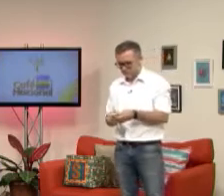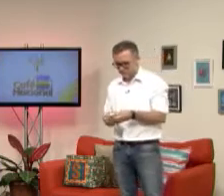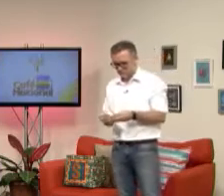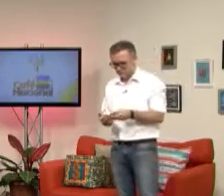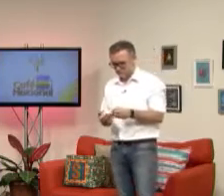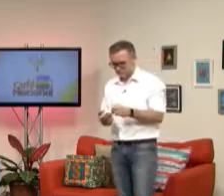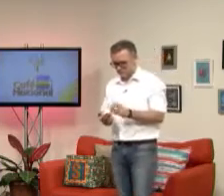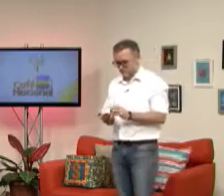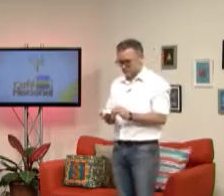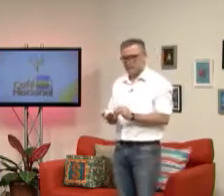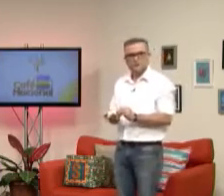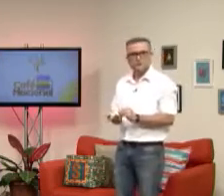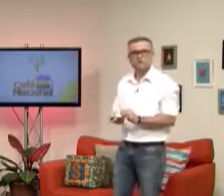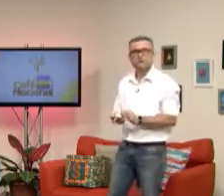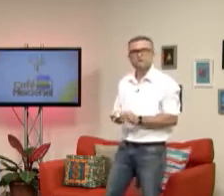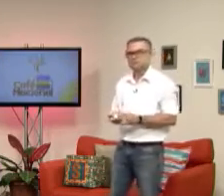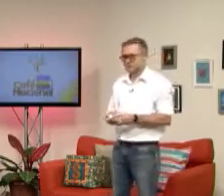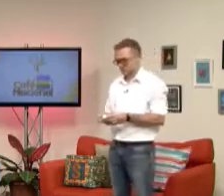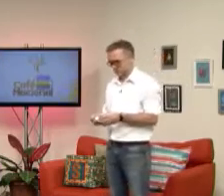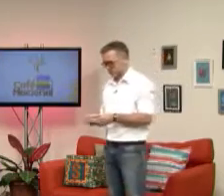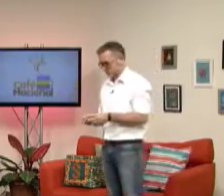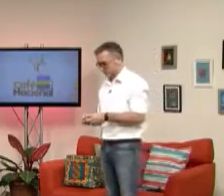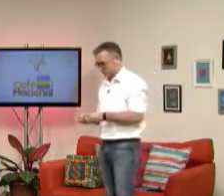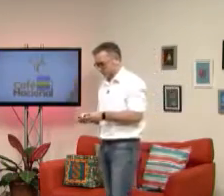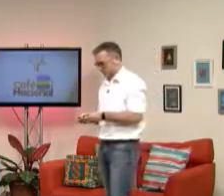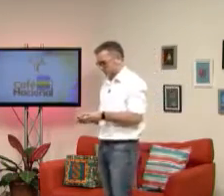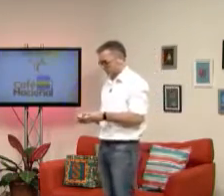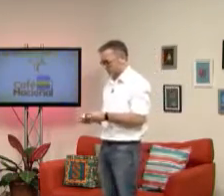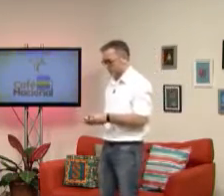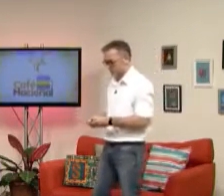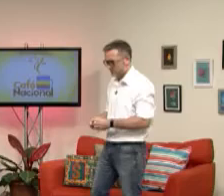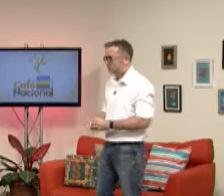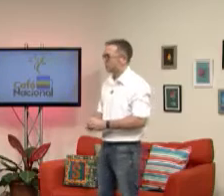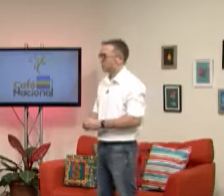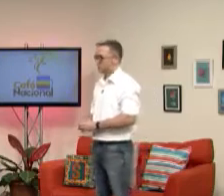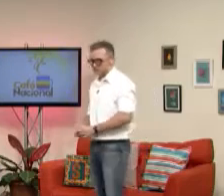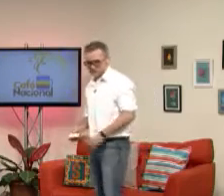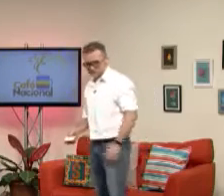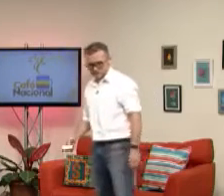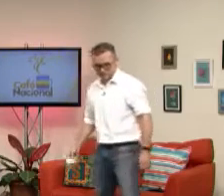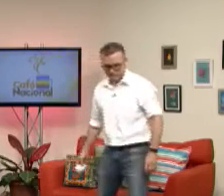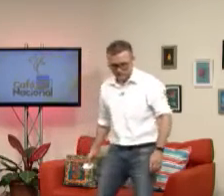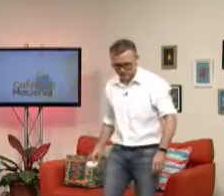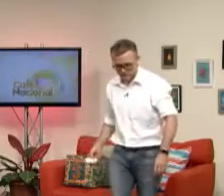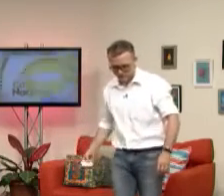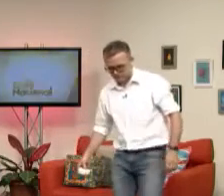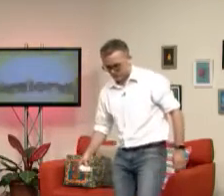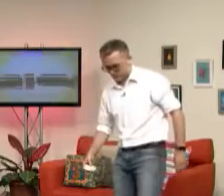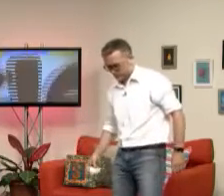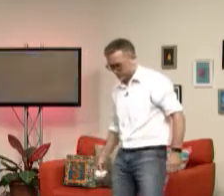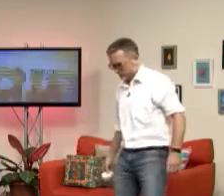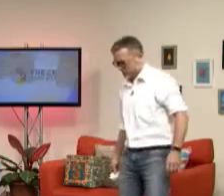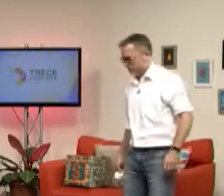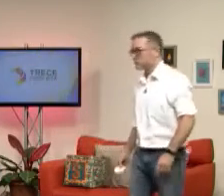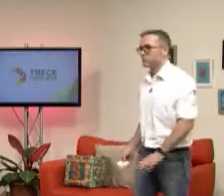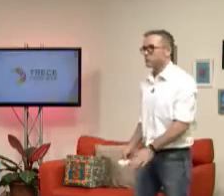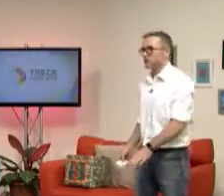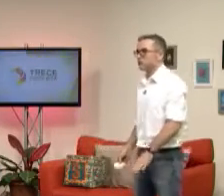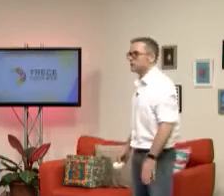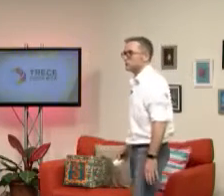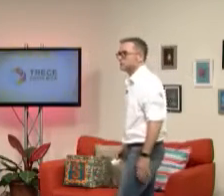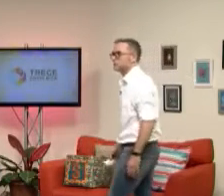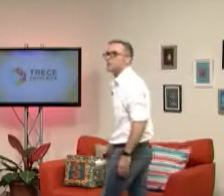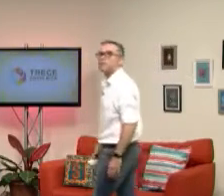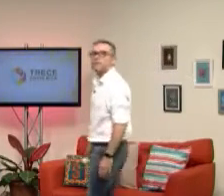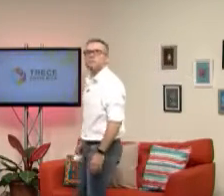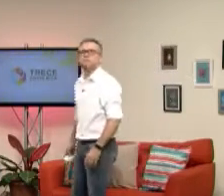colores también. Ajá. Podemos utilizar entonces que vaya mencionando los colores. Allí en casita lo pueden hacer con cualquier cosa